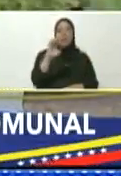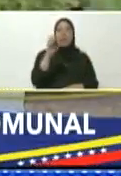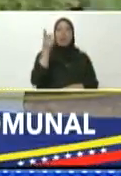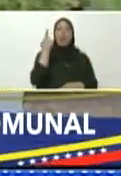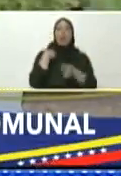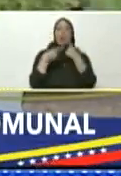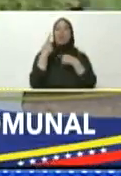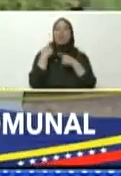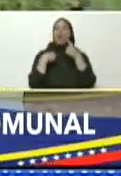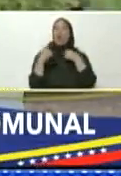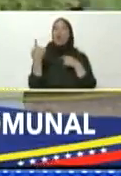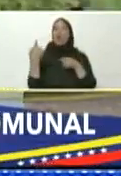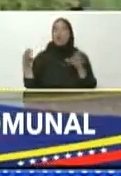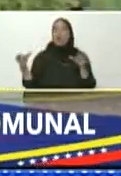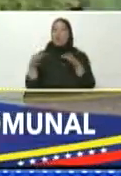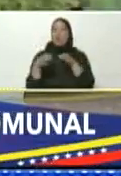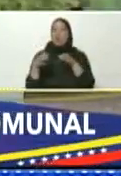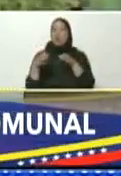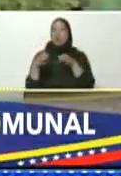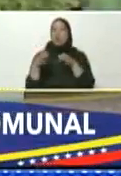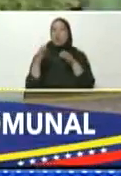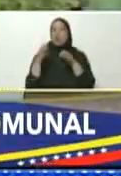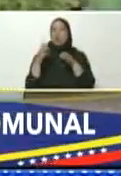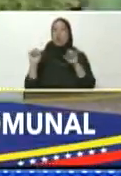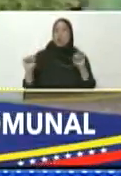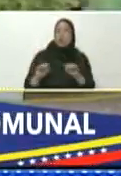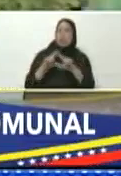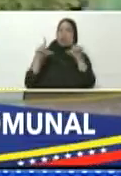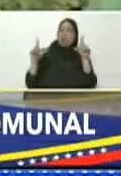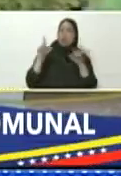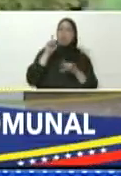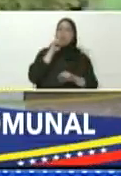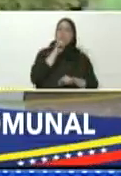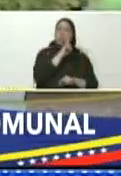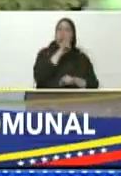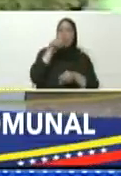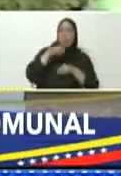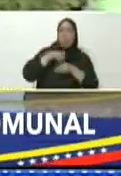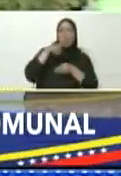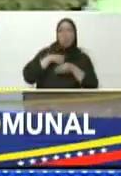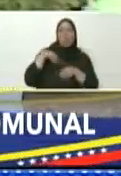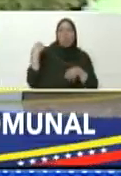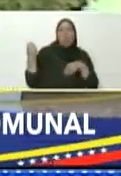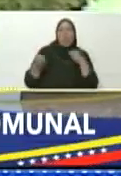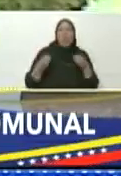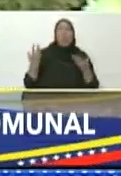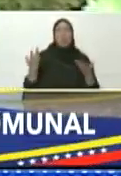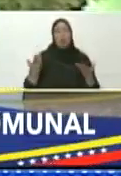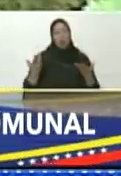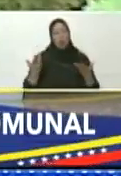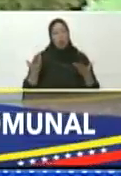Los Colorados. ¿Y cómo es eso que de repente tú surgiste, surgió tu nombre, votaron por ti? ¿Cómo? ¿Qué me cuentas de